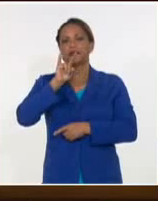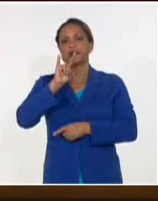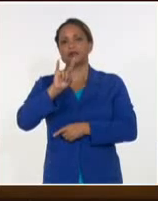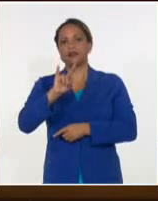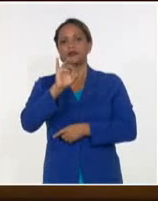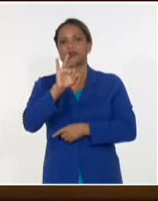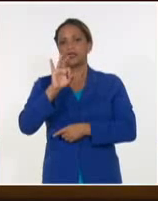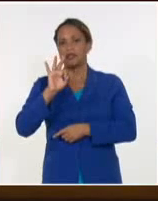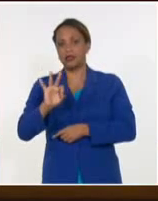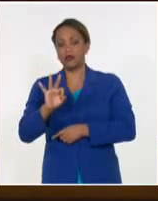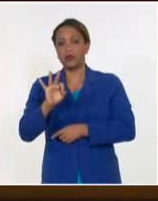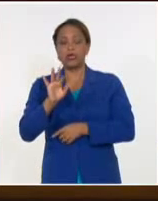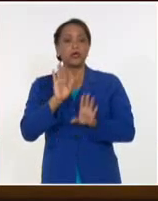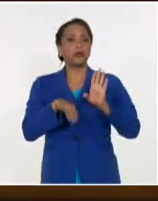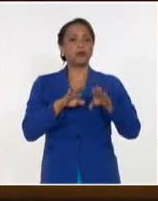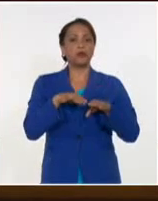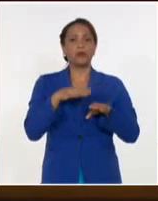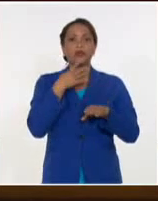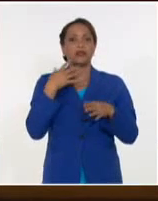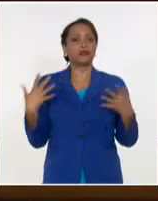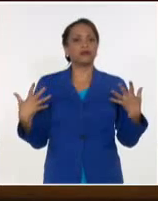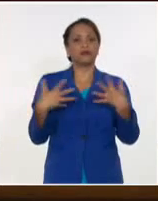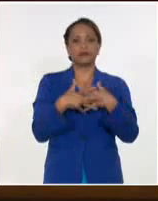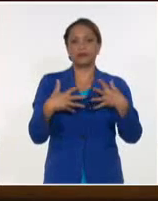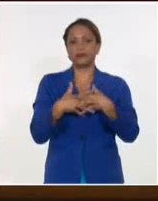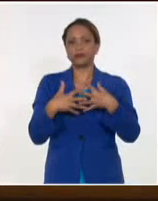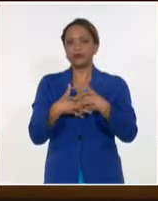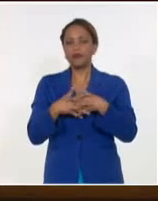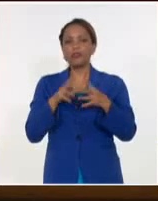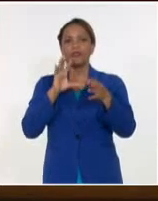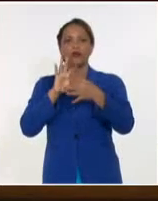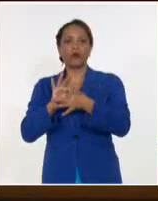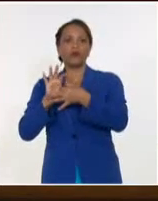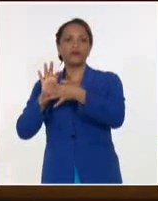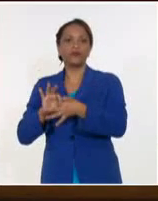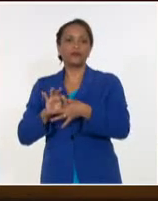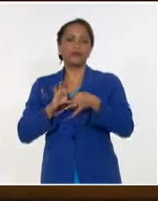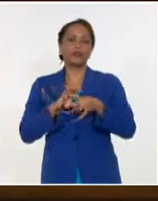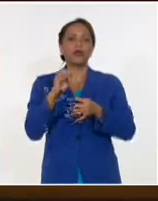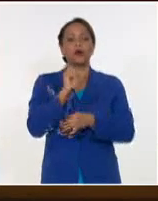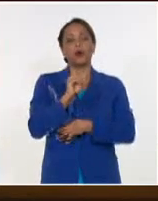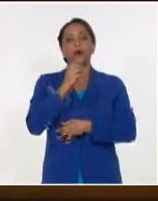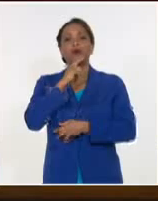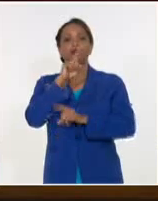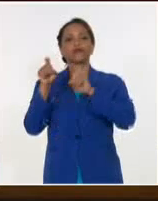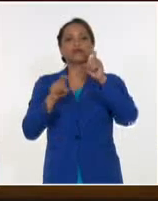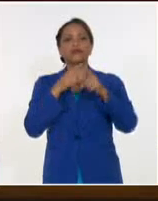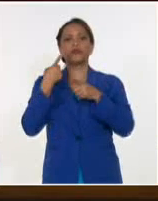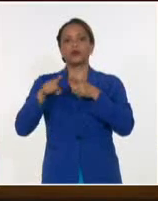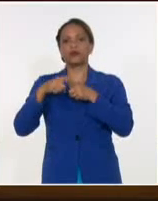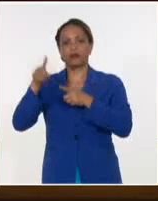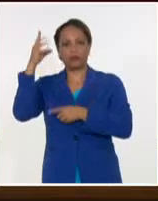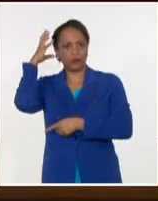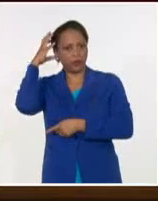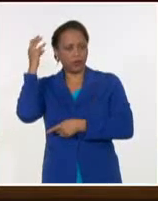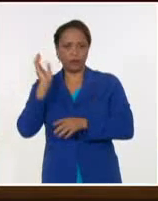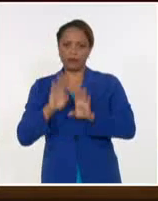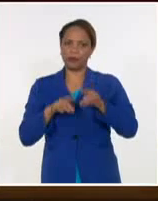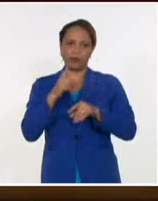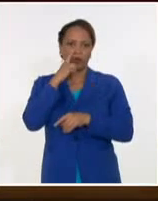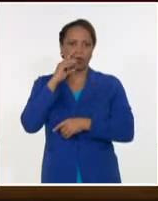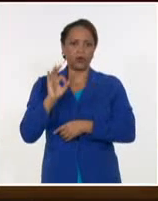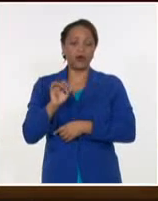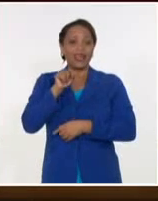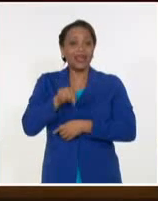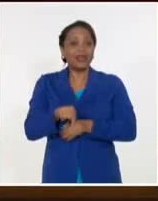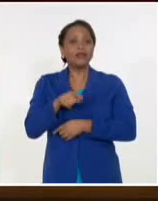es que no depende de las relaciones, los contactos o incluso la opinión de otros gobiernos. Este es un